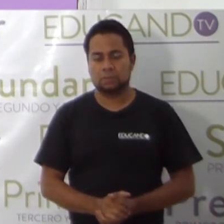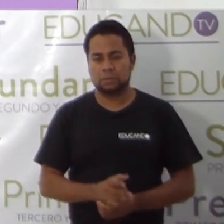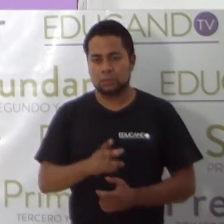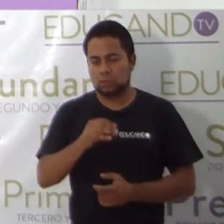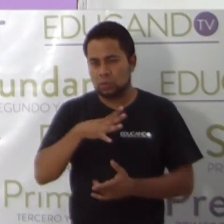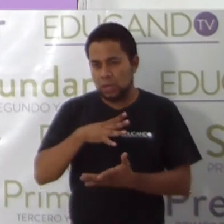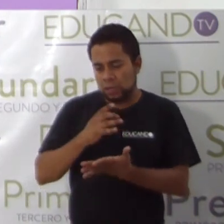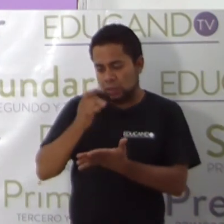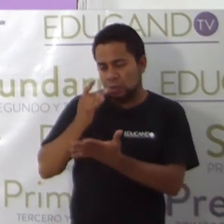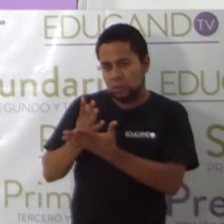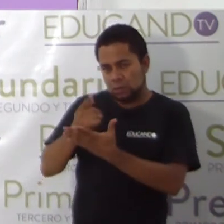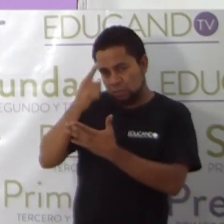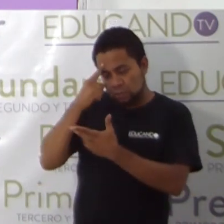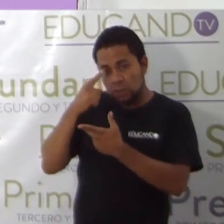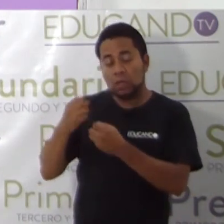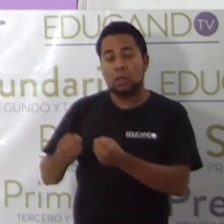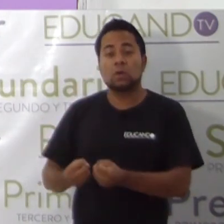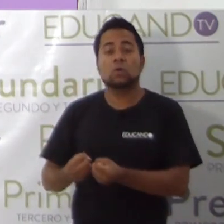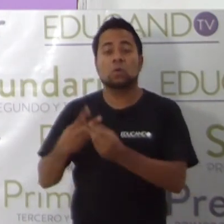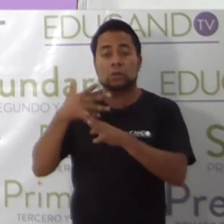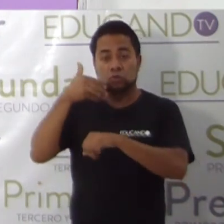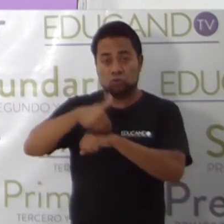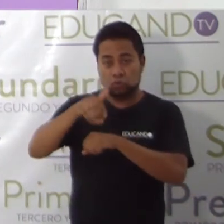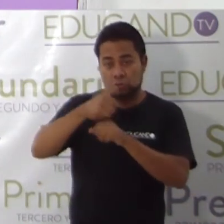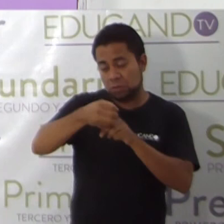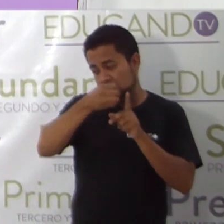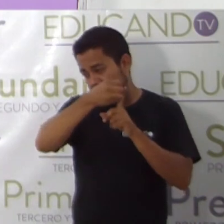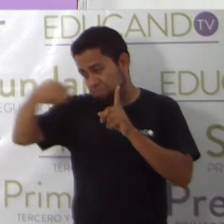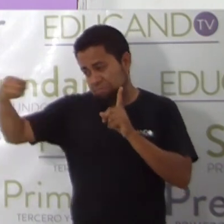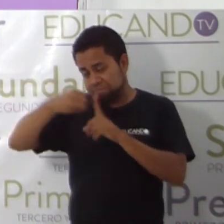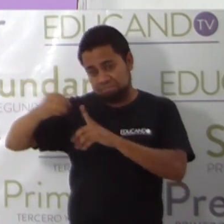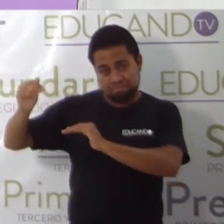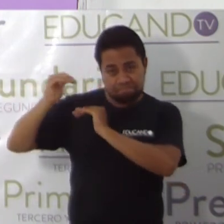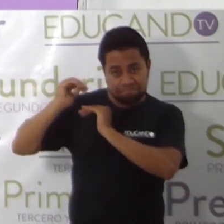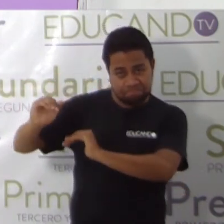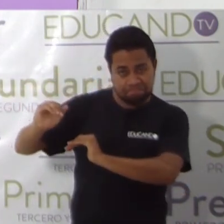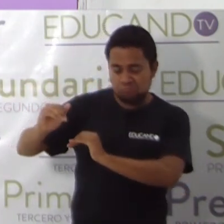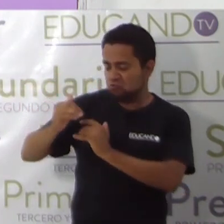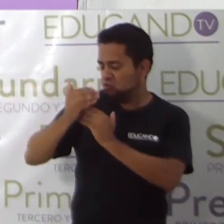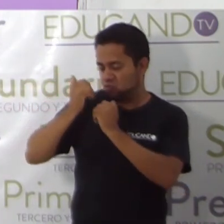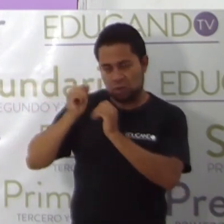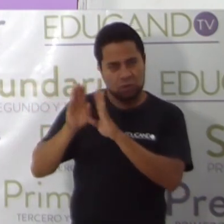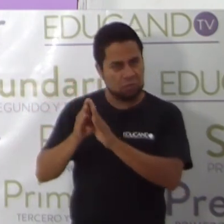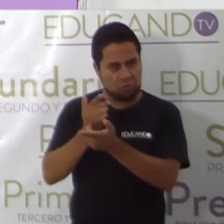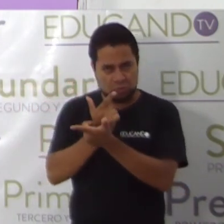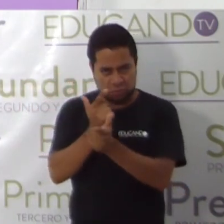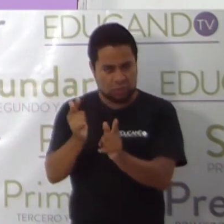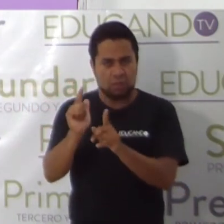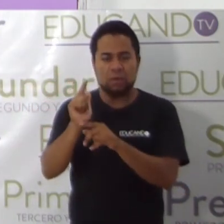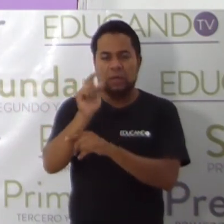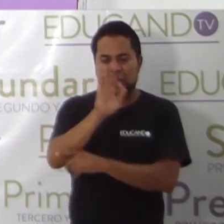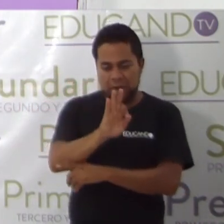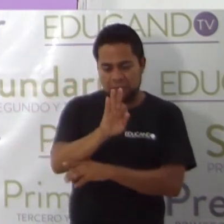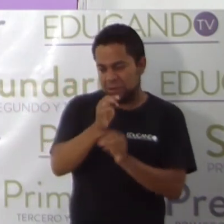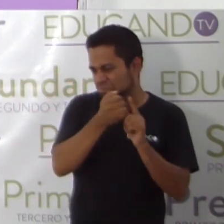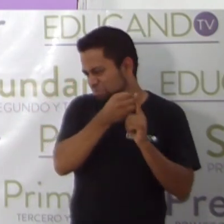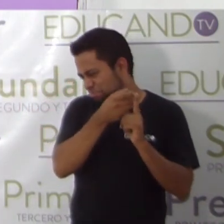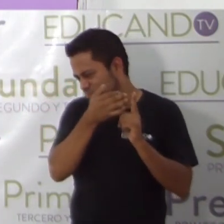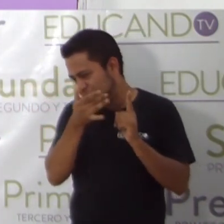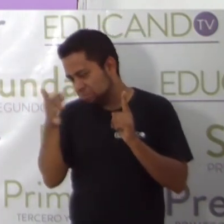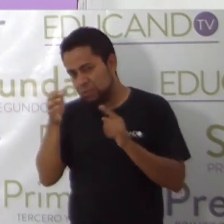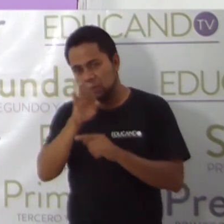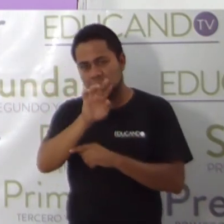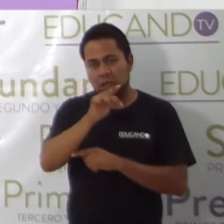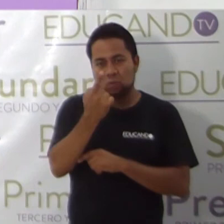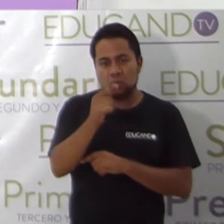para cuántos datos puede haber en la en la columna de la frecuencia absoluta. Puede ser